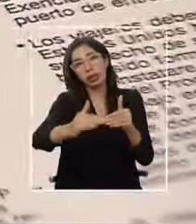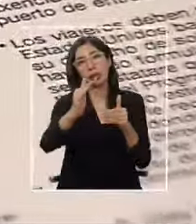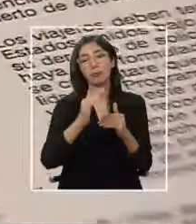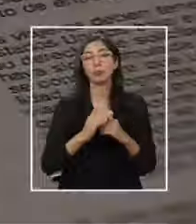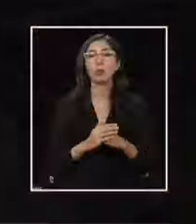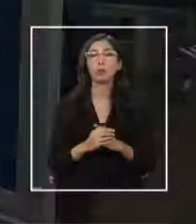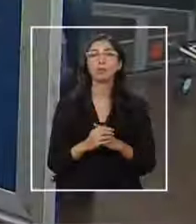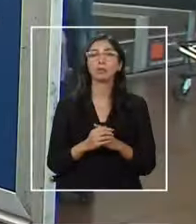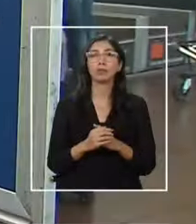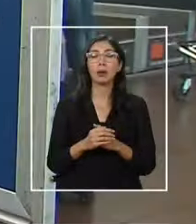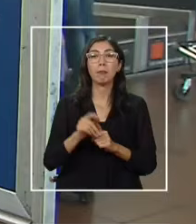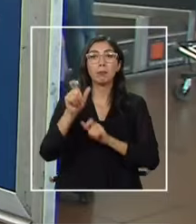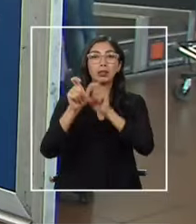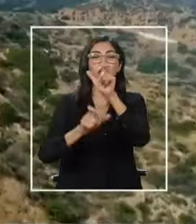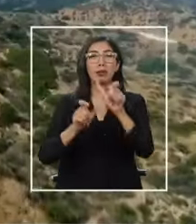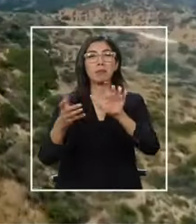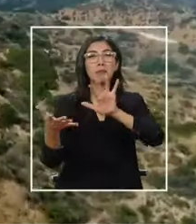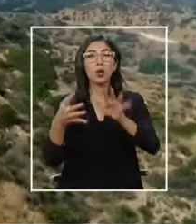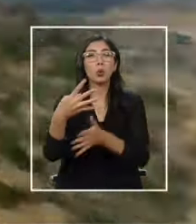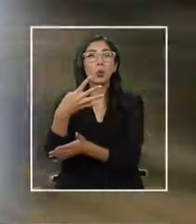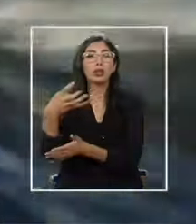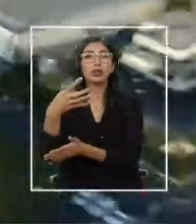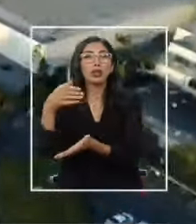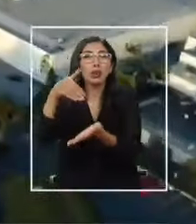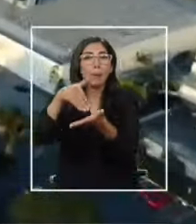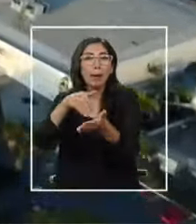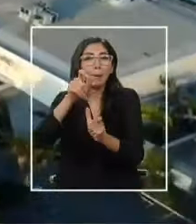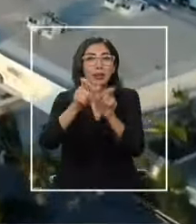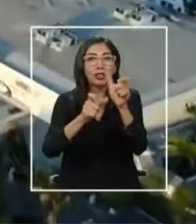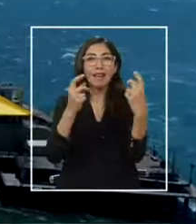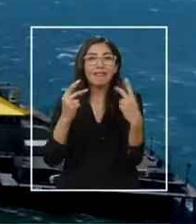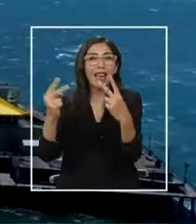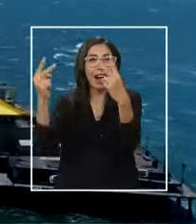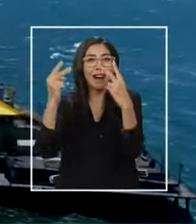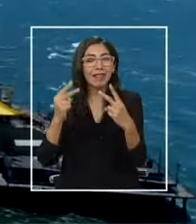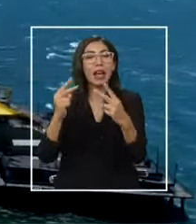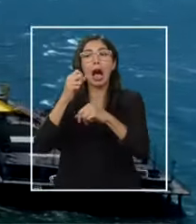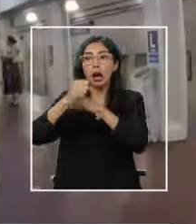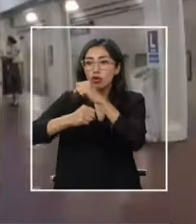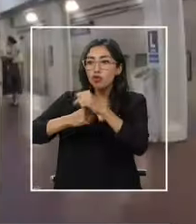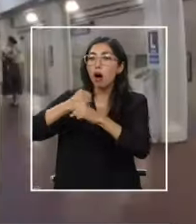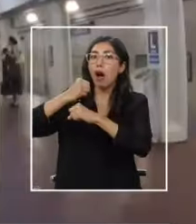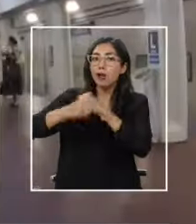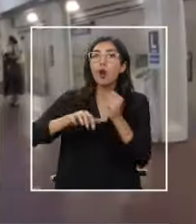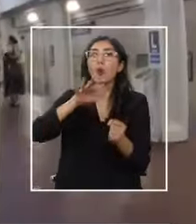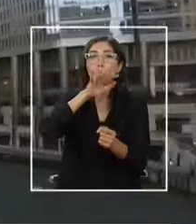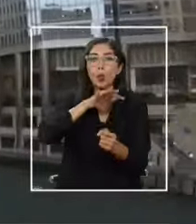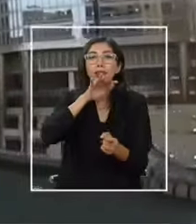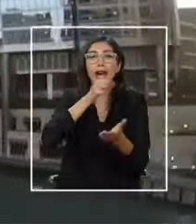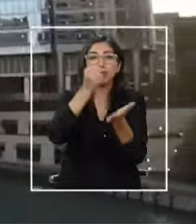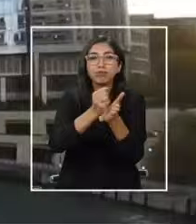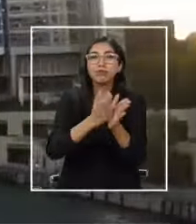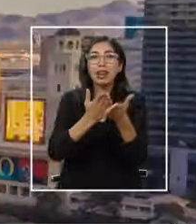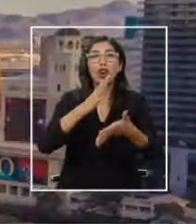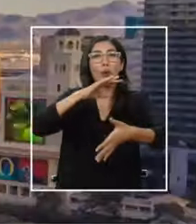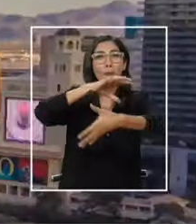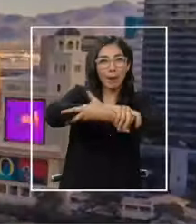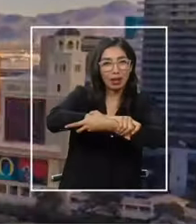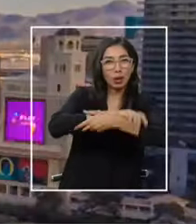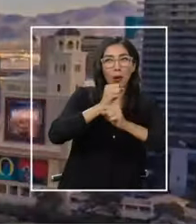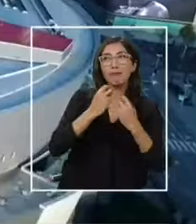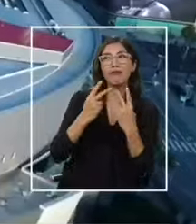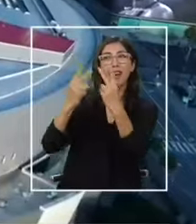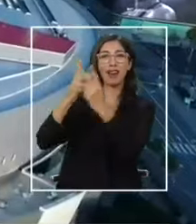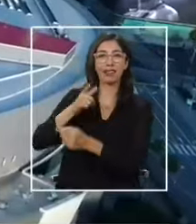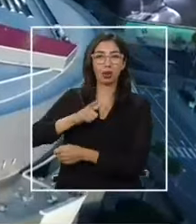que comparten los cerca de 400,000 viajeros que cada año utilizan el convenio para visitar el gigante norteamericano y que